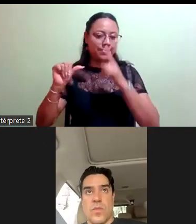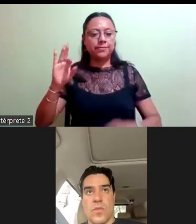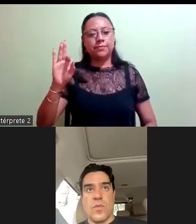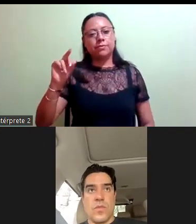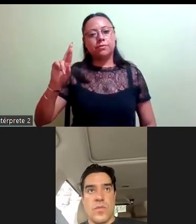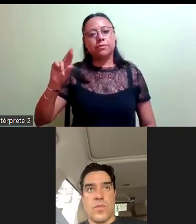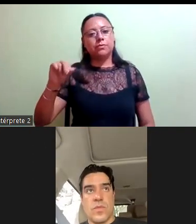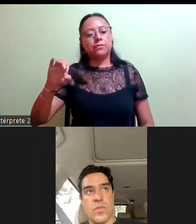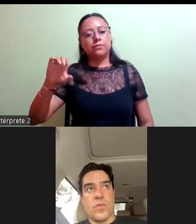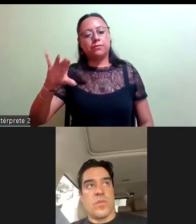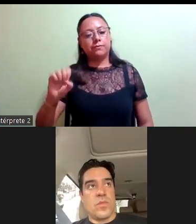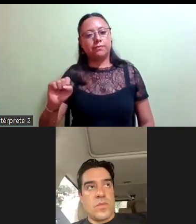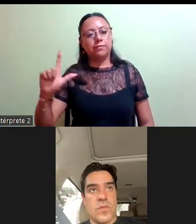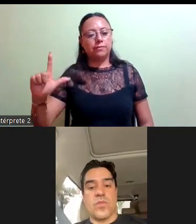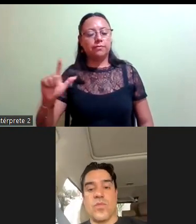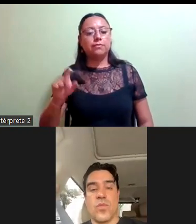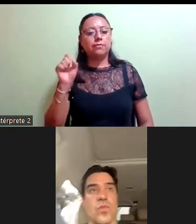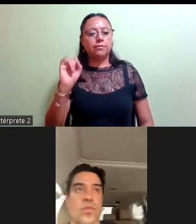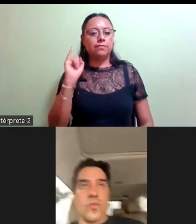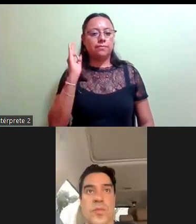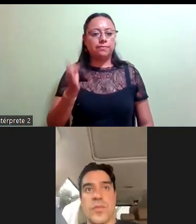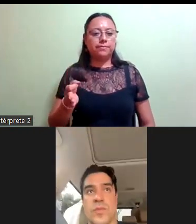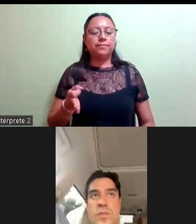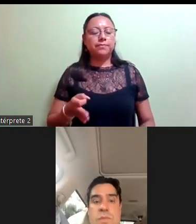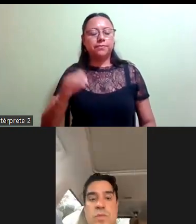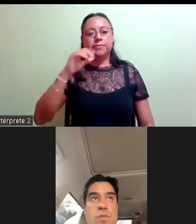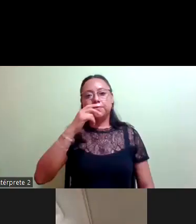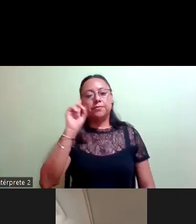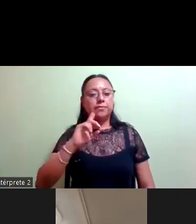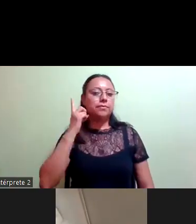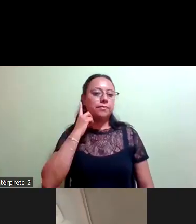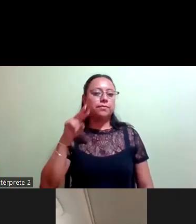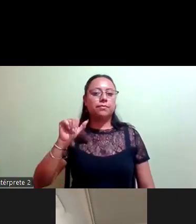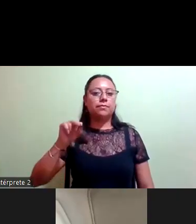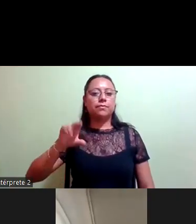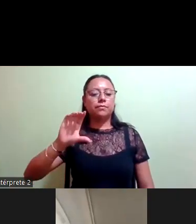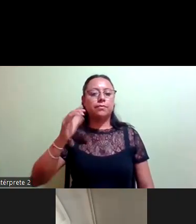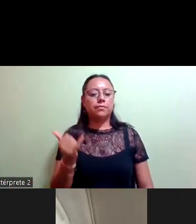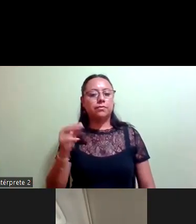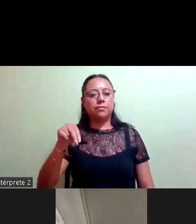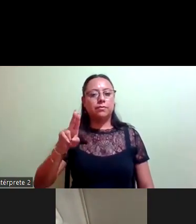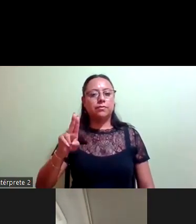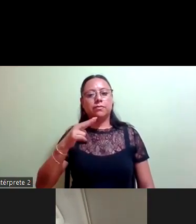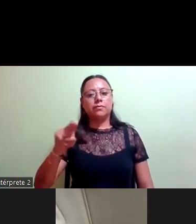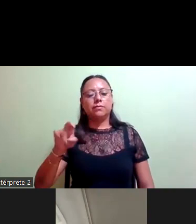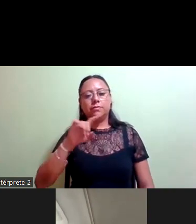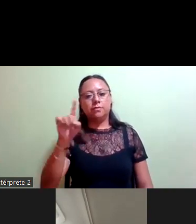Patiño. Ana Francis, a favor. Diputada Nancy Marlene Núñez Recendis.